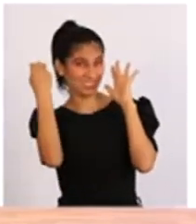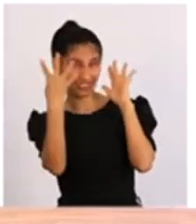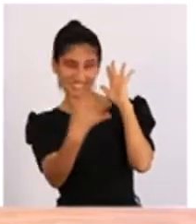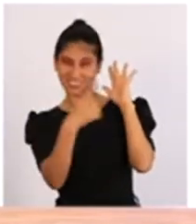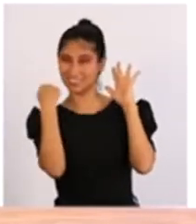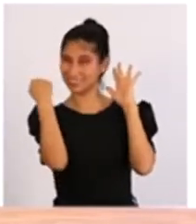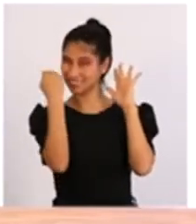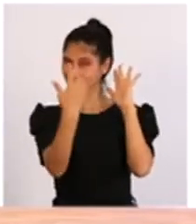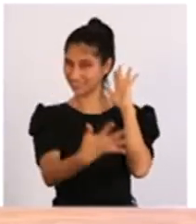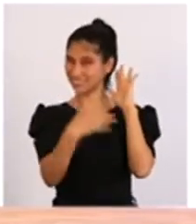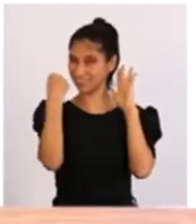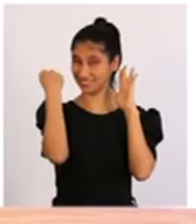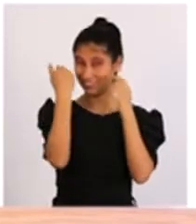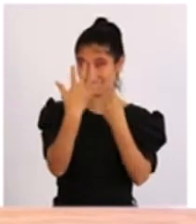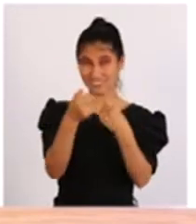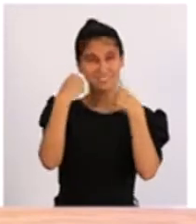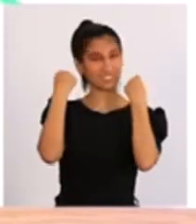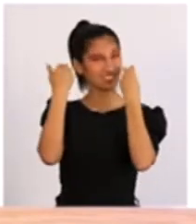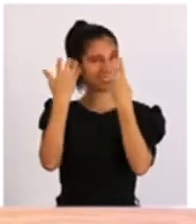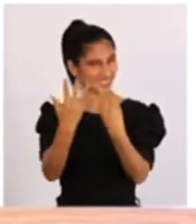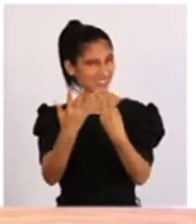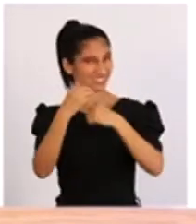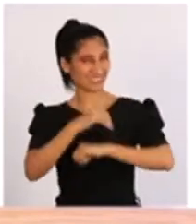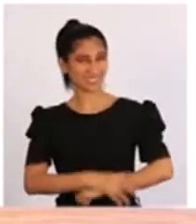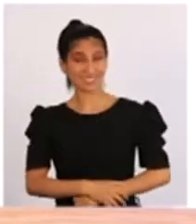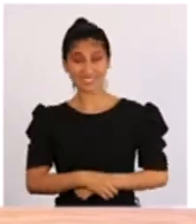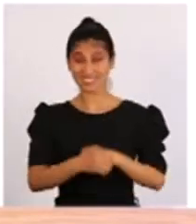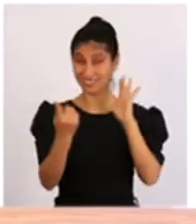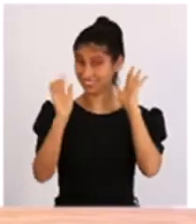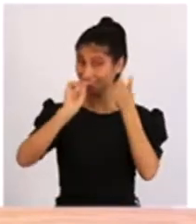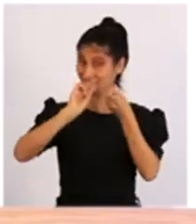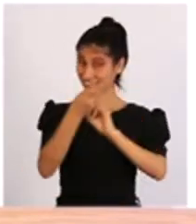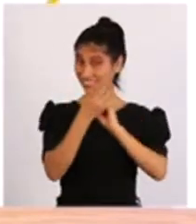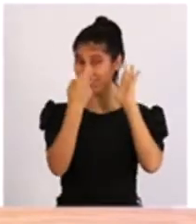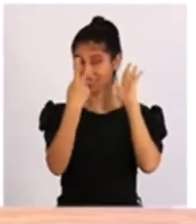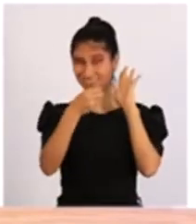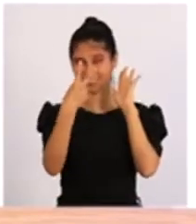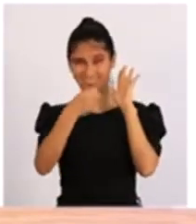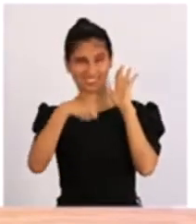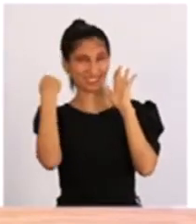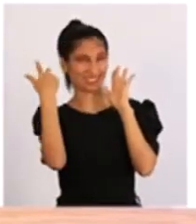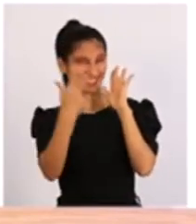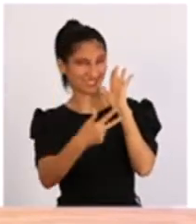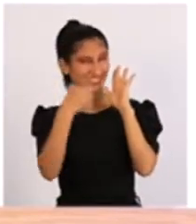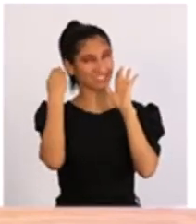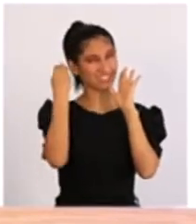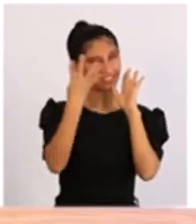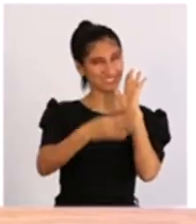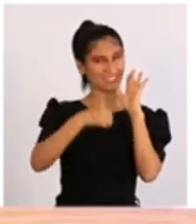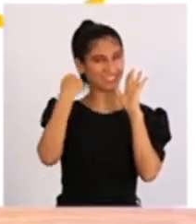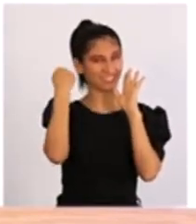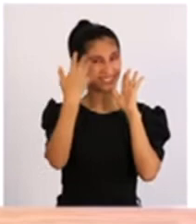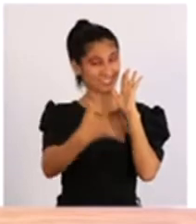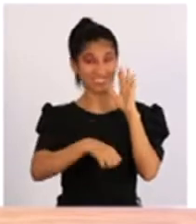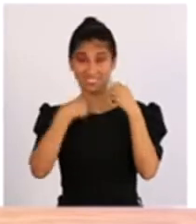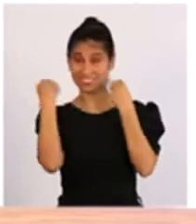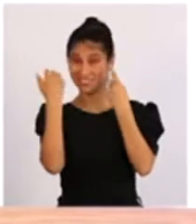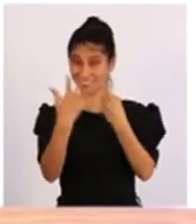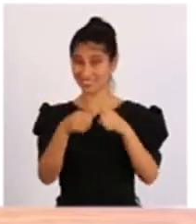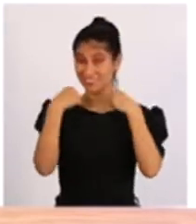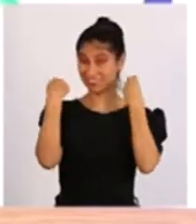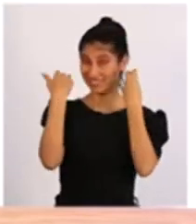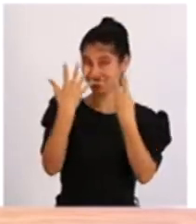3, 4, 5, 6, 7. Cambiamos. 1, 2, 3, 4,